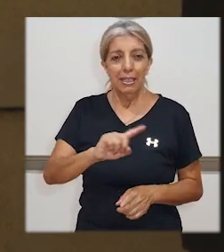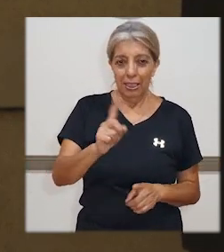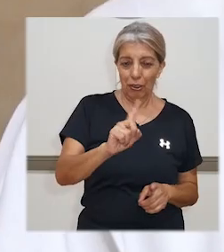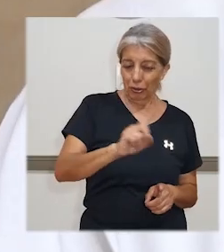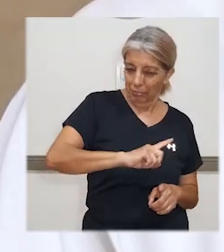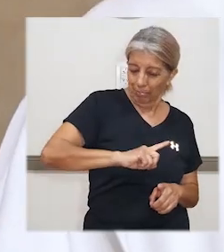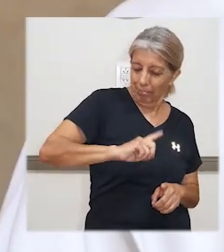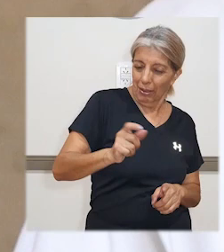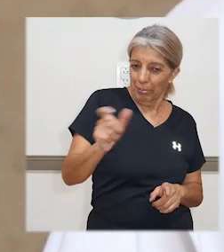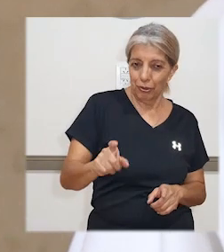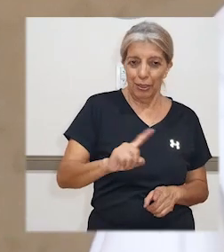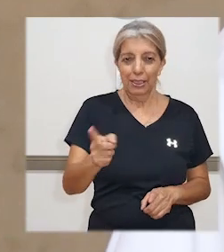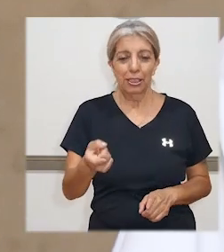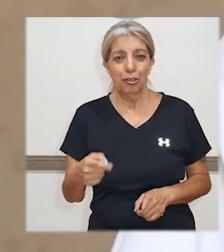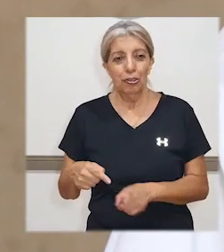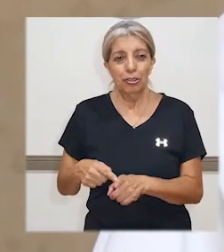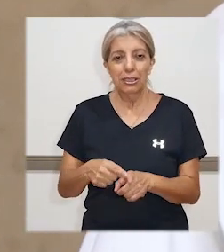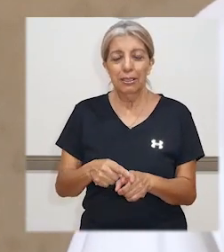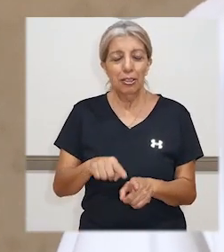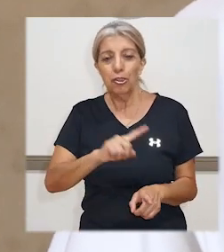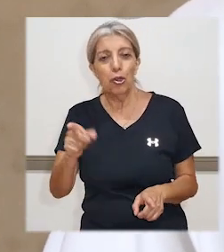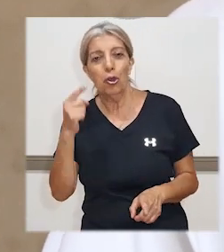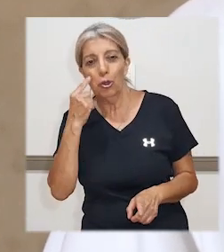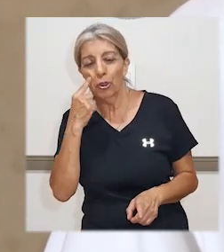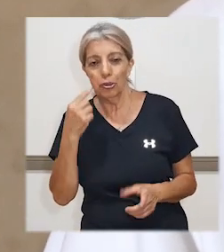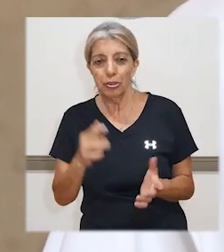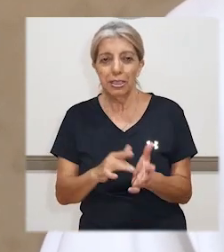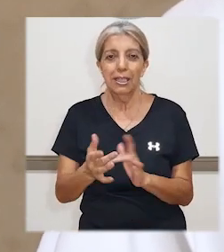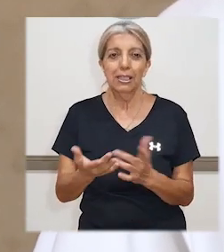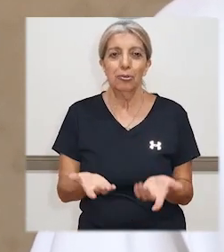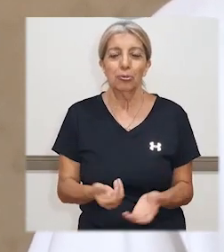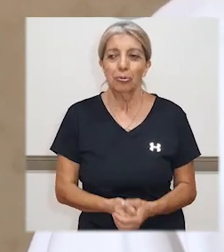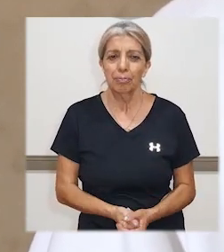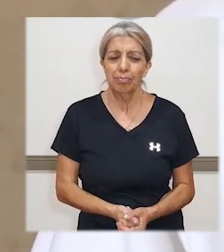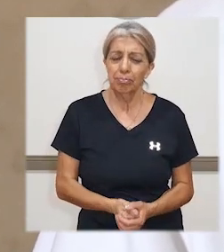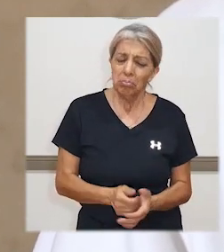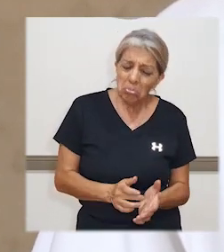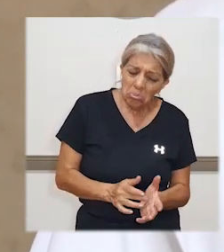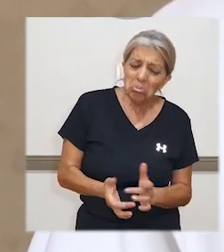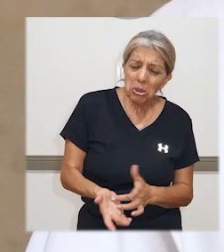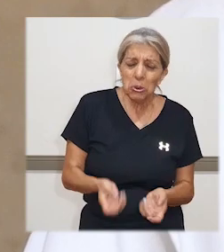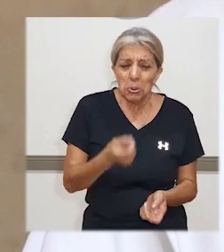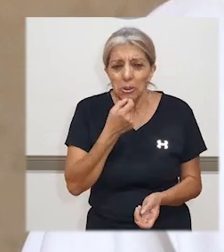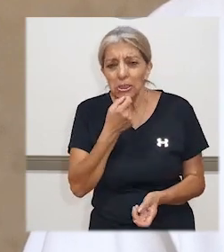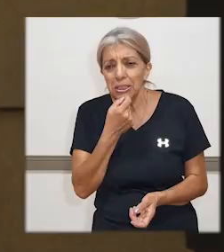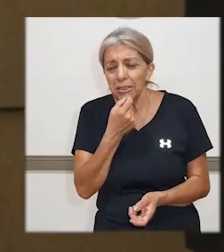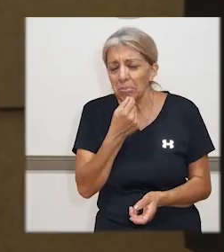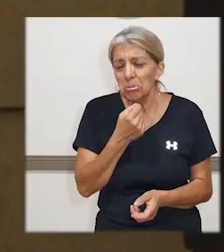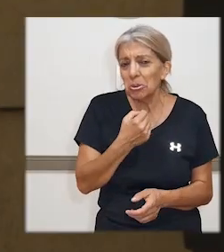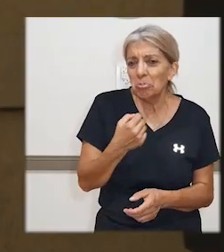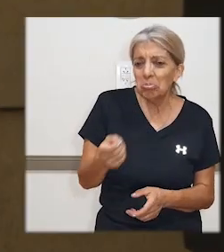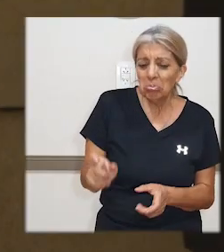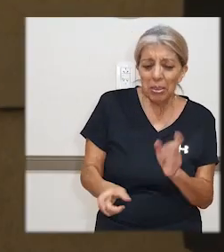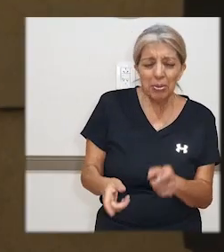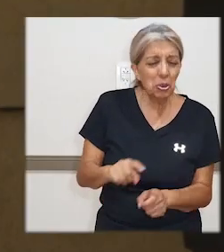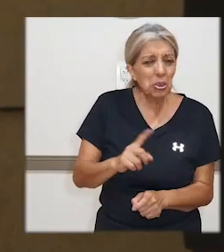voz. Jesús les hizo esta comparación, pero ellos no comprendieron lo que les quería decir.